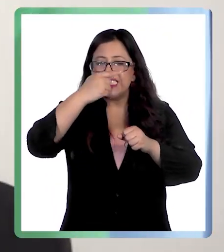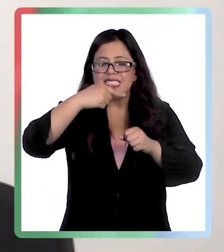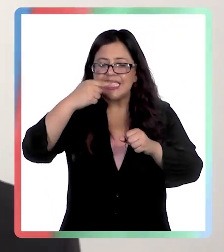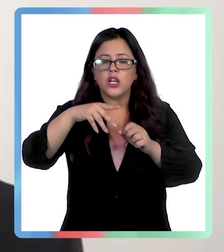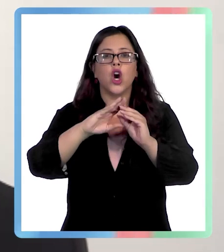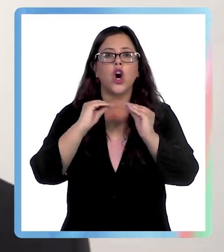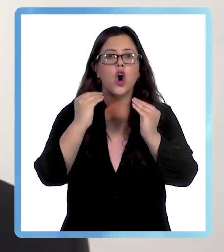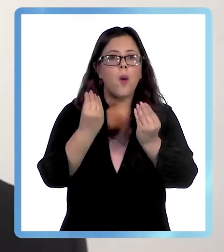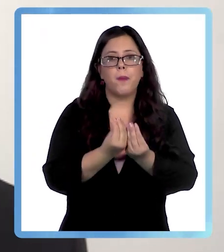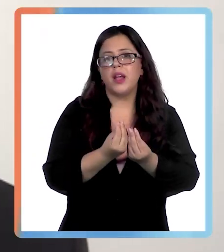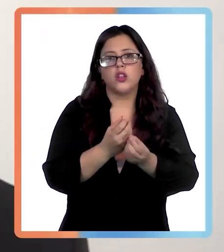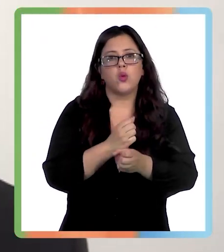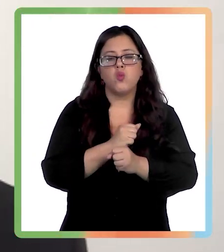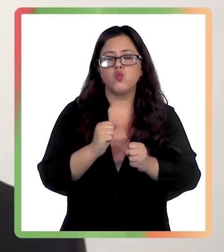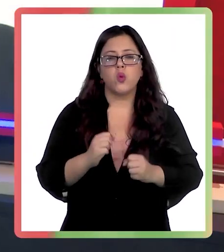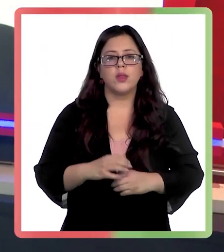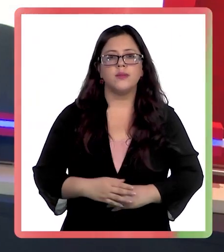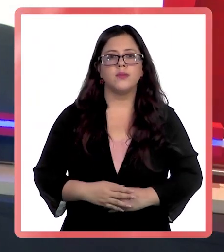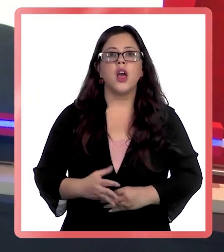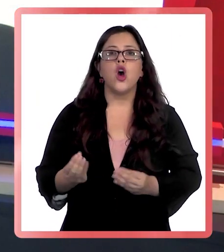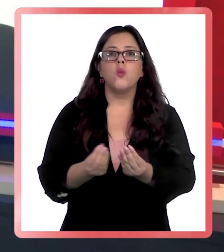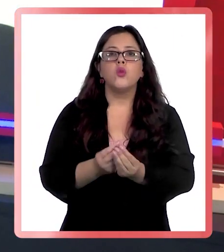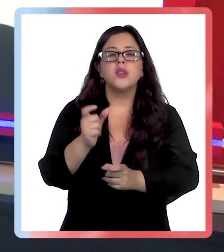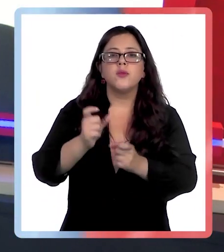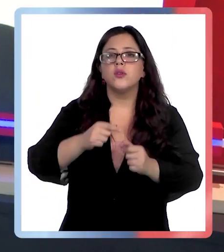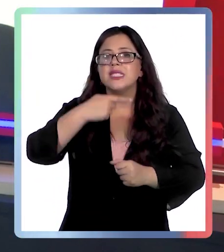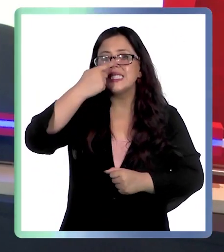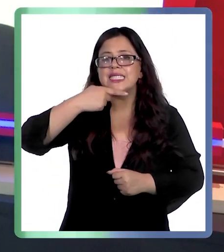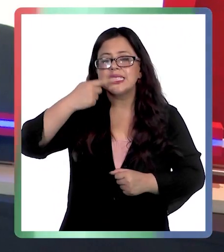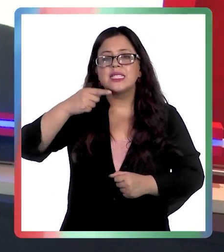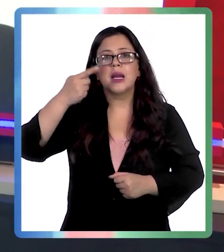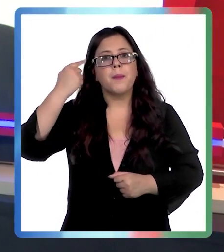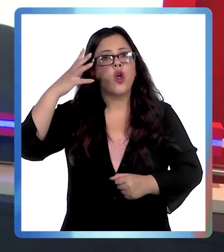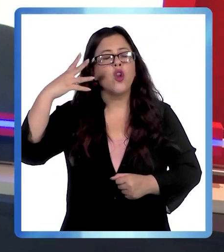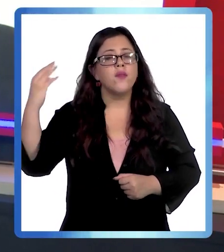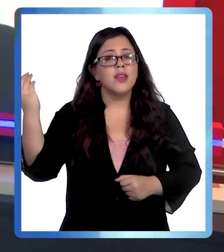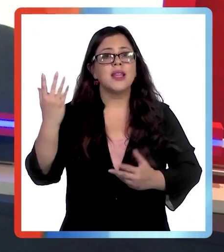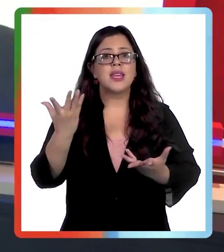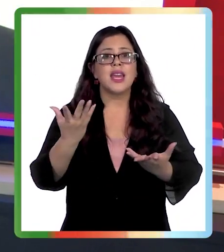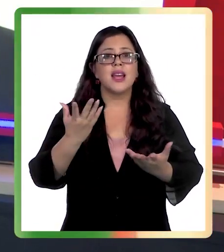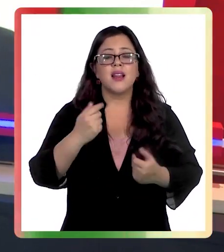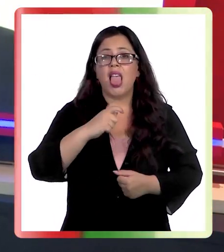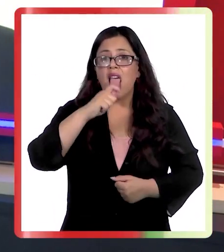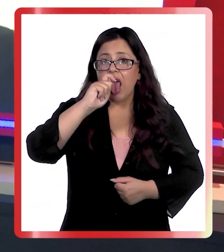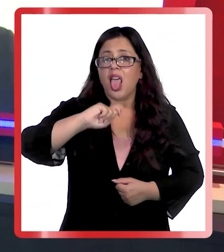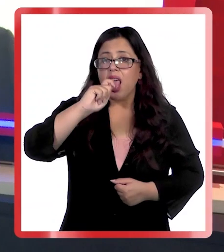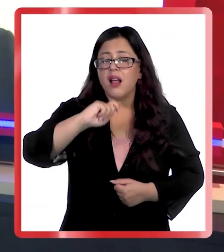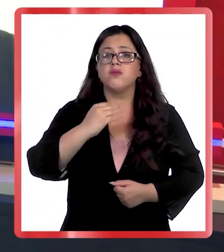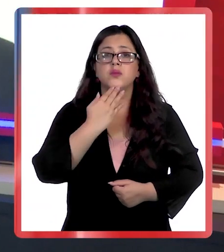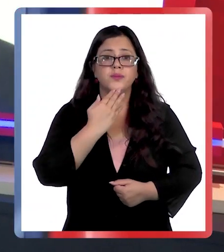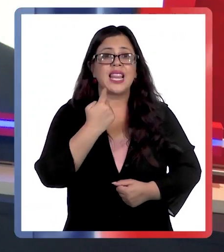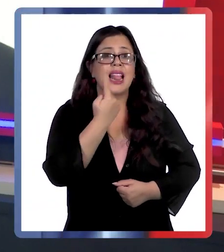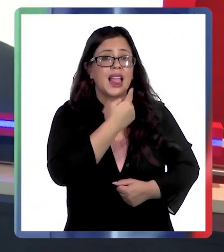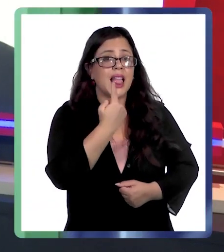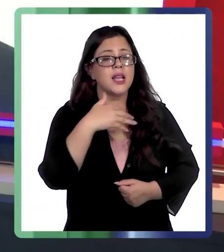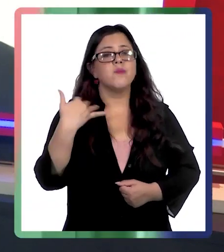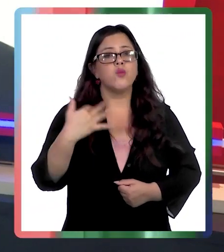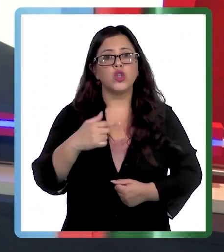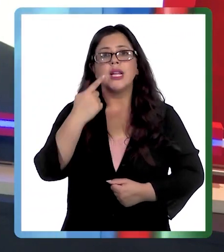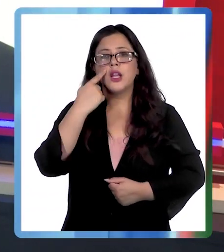llega a todos los espacios te fijas mucha gente se cepilla los dientes Pero olvida que cepillarse la lengua También es